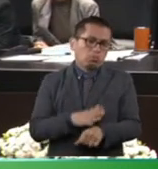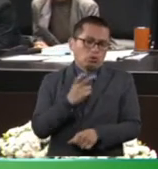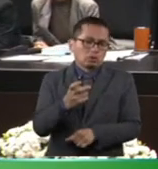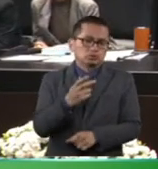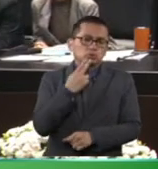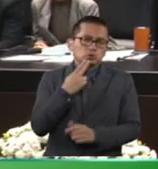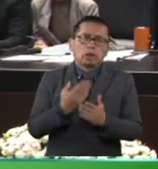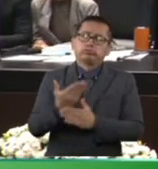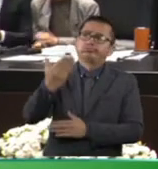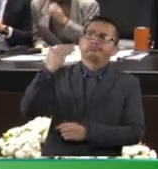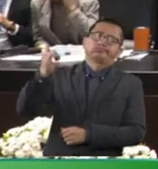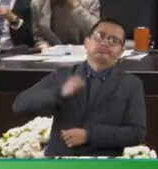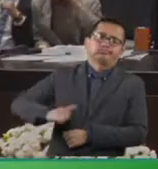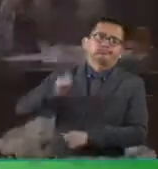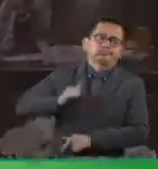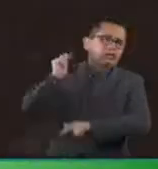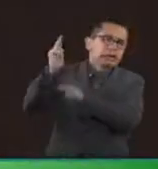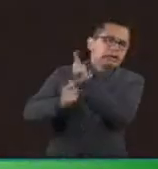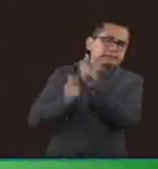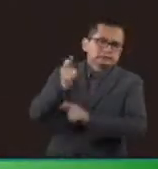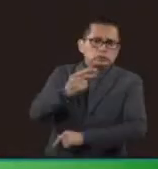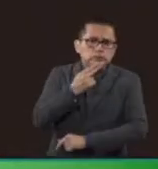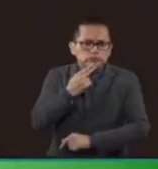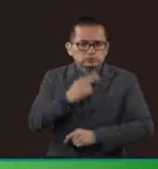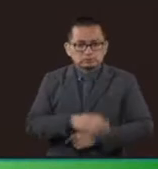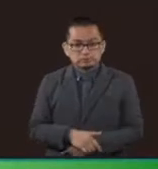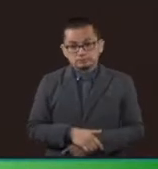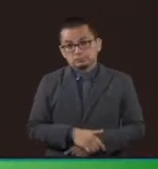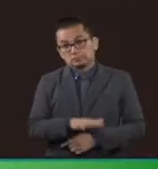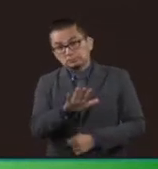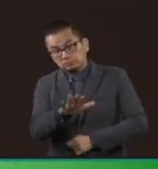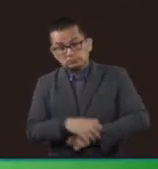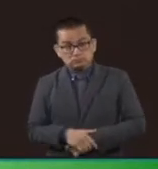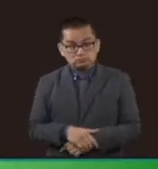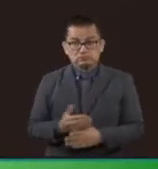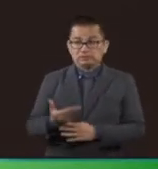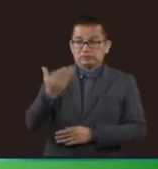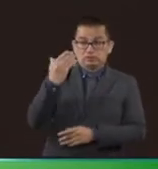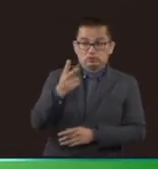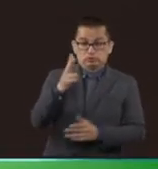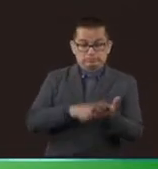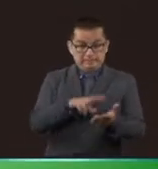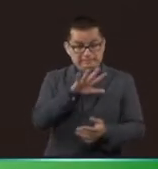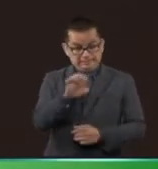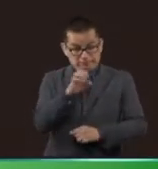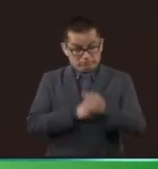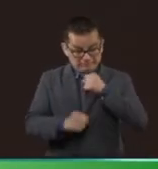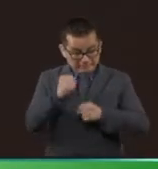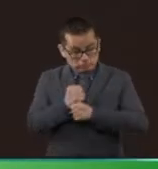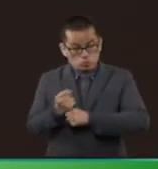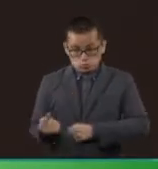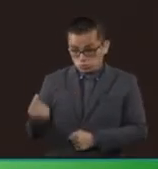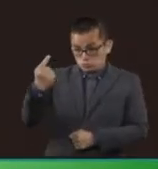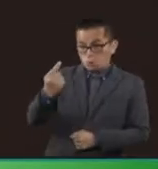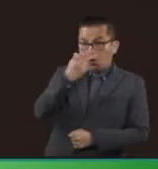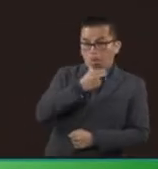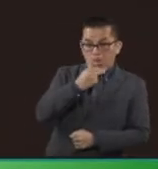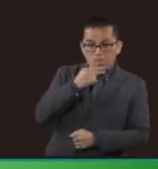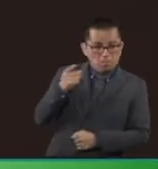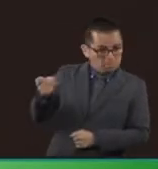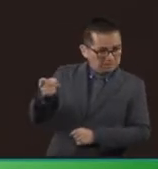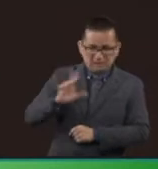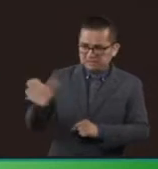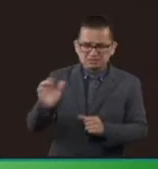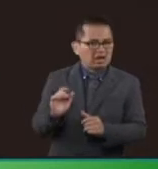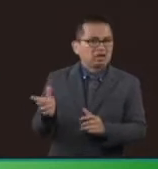desde la antigua Grecia pues hace casi 200500 años un viejo sabio fue condenado por un